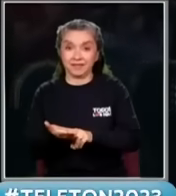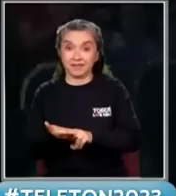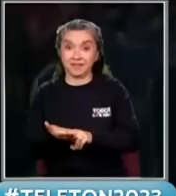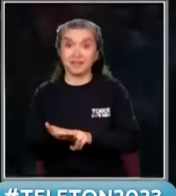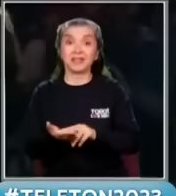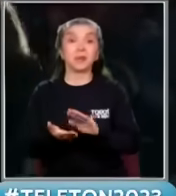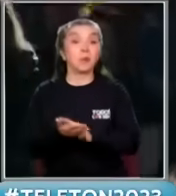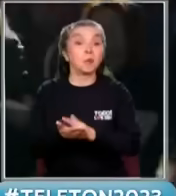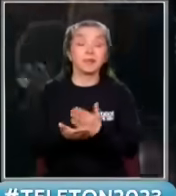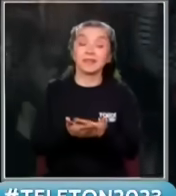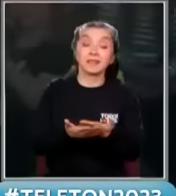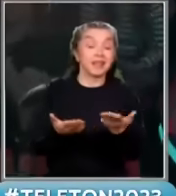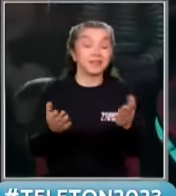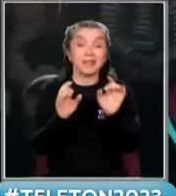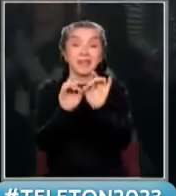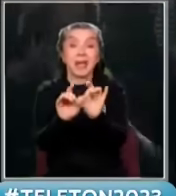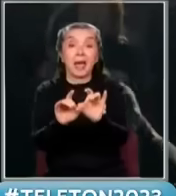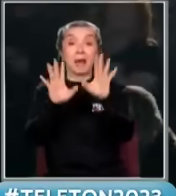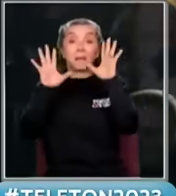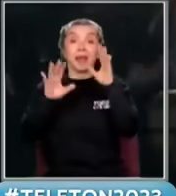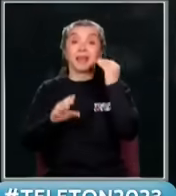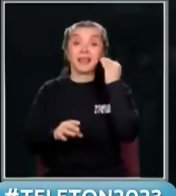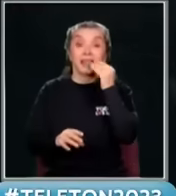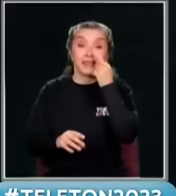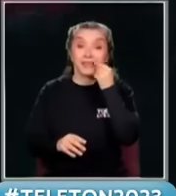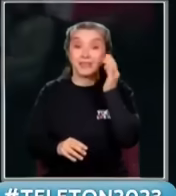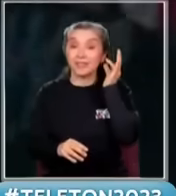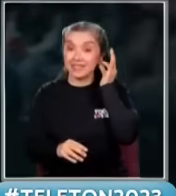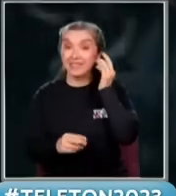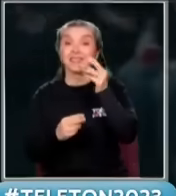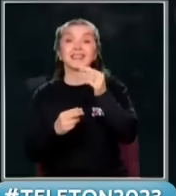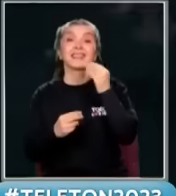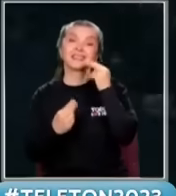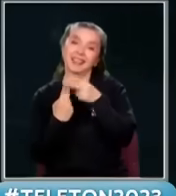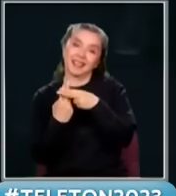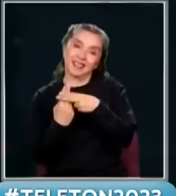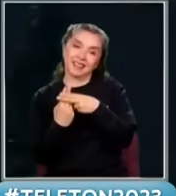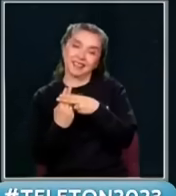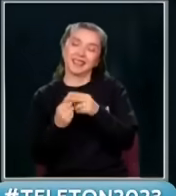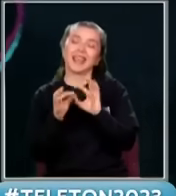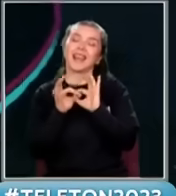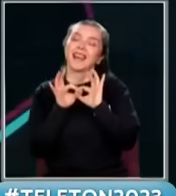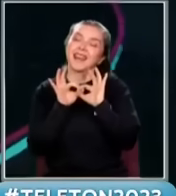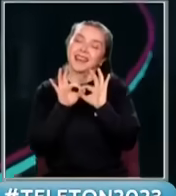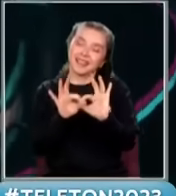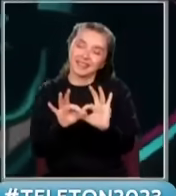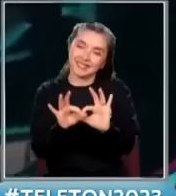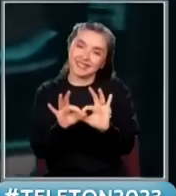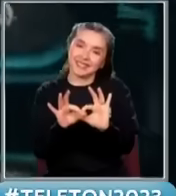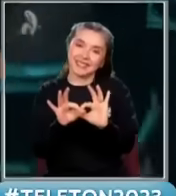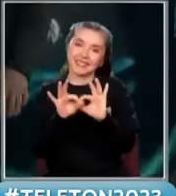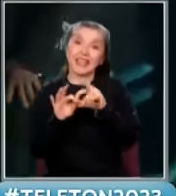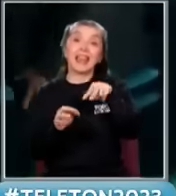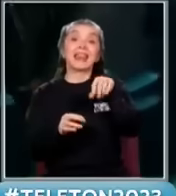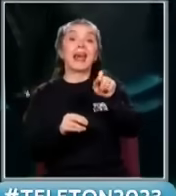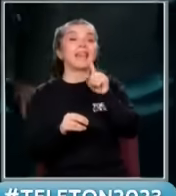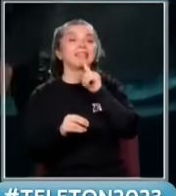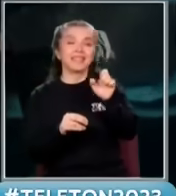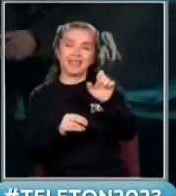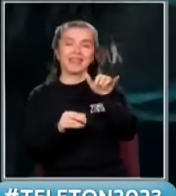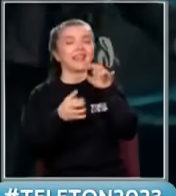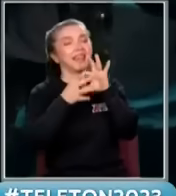Ustedes son la magia, los niños, las niñas de la Teletón. Tremendo. Gracias, Nati. Gracias a todos.